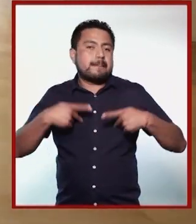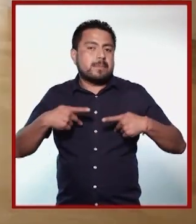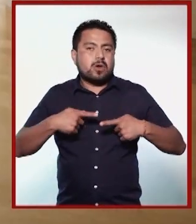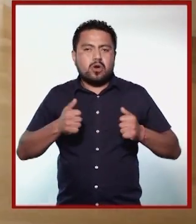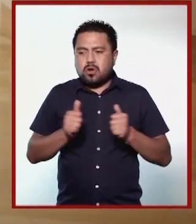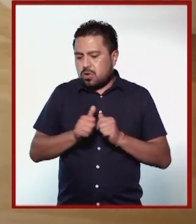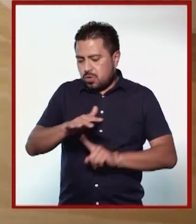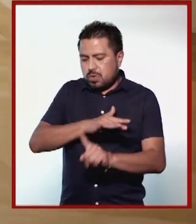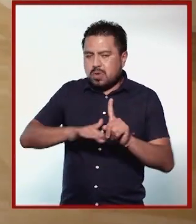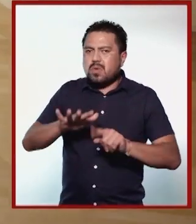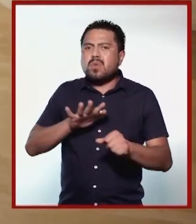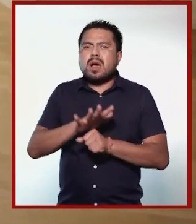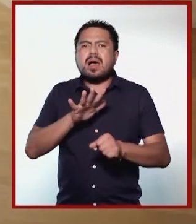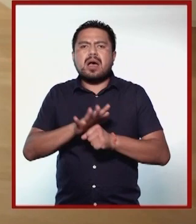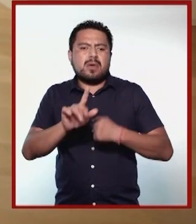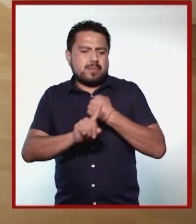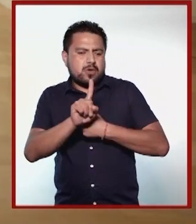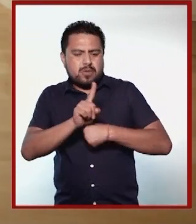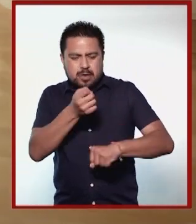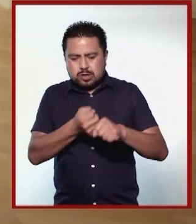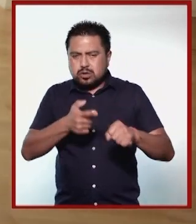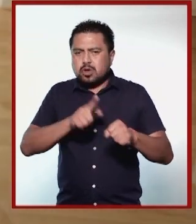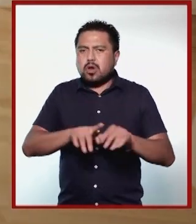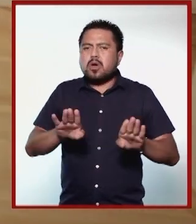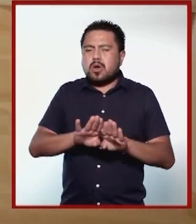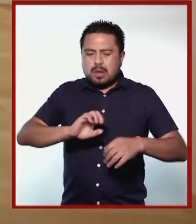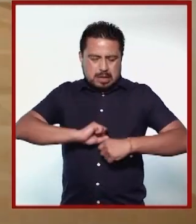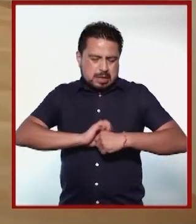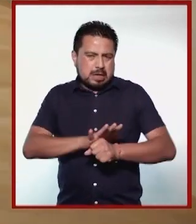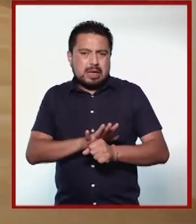en el contexto de cualquier problema social, como la